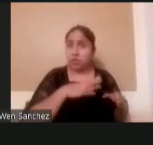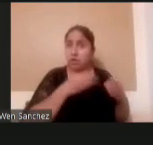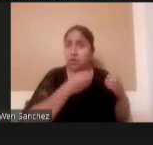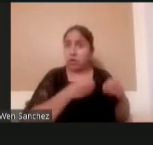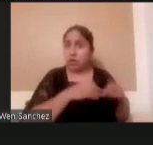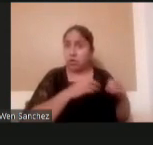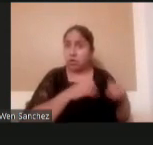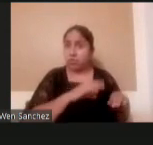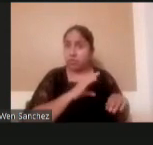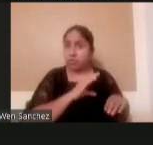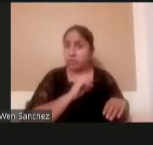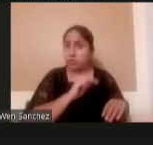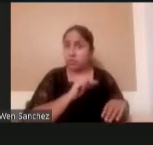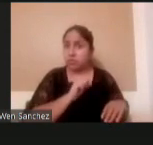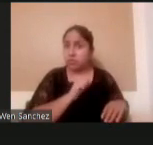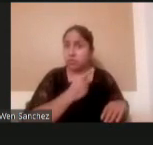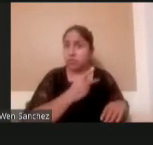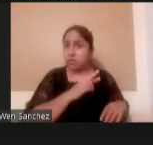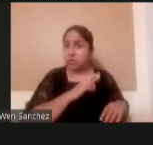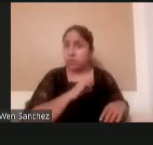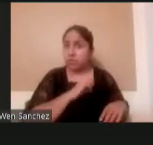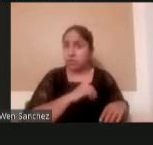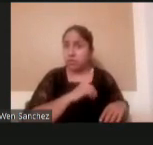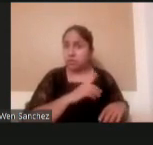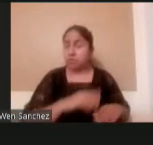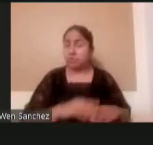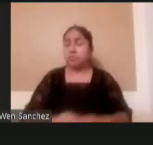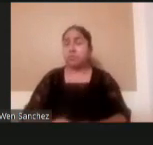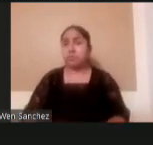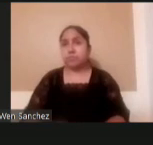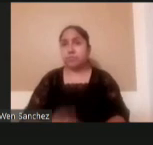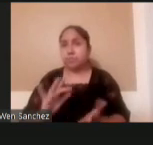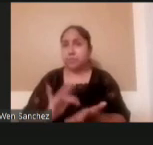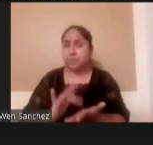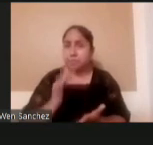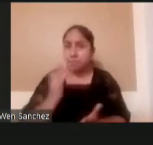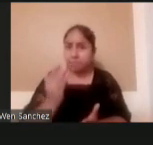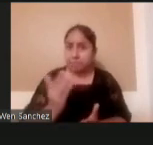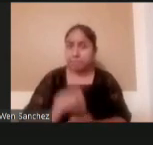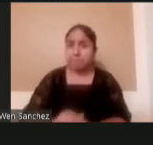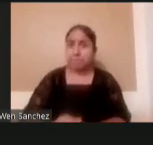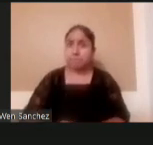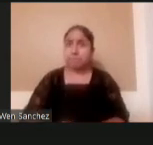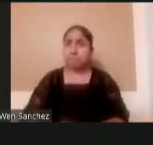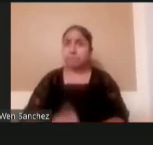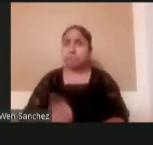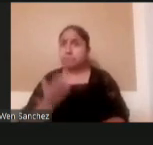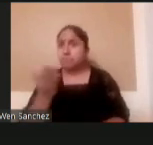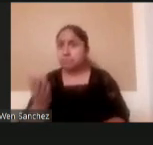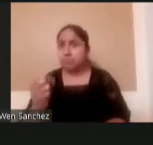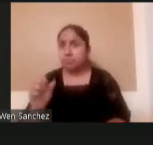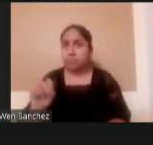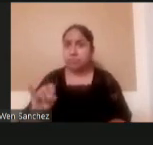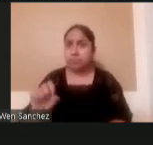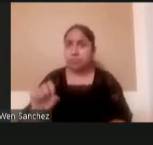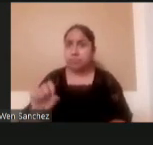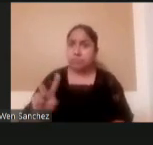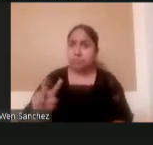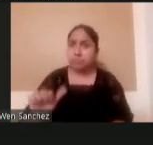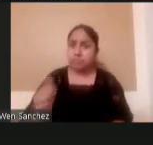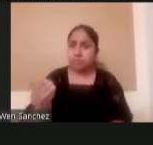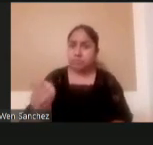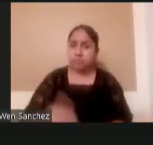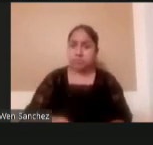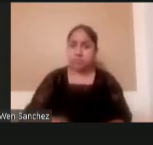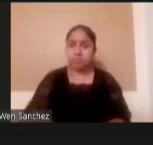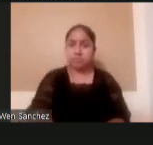para nuestra ciudad. Es cuanto, señor presidente. Gracias, regidora Bustamante. Pasamos ahora con el regidor Silva. Lo escuchamos. Sí,